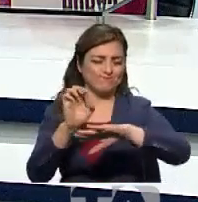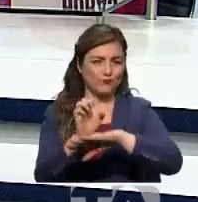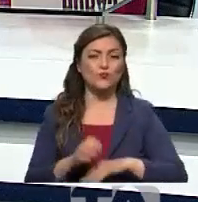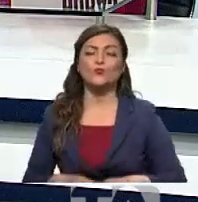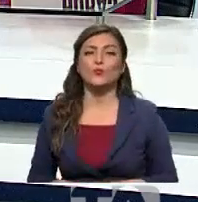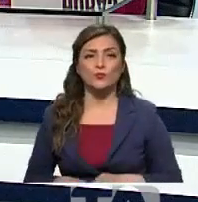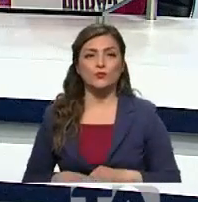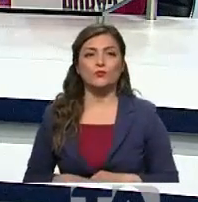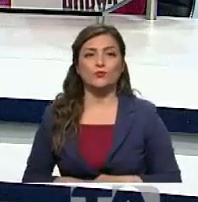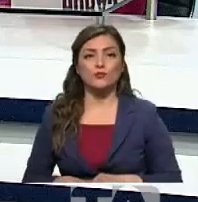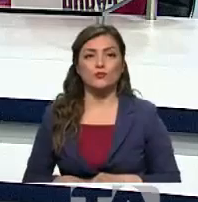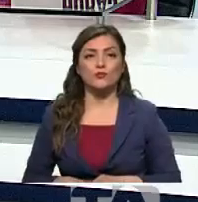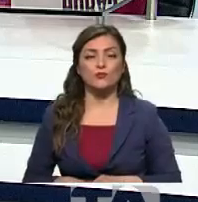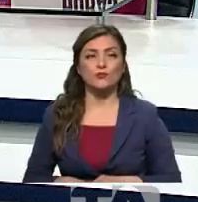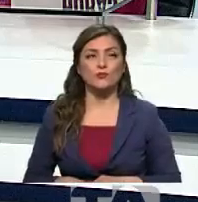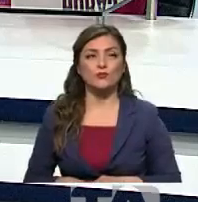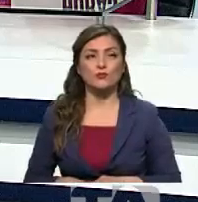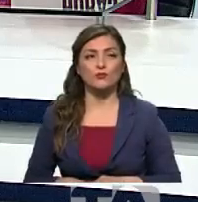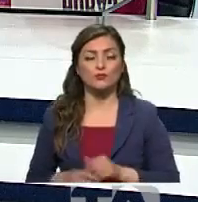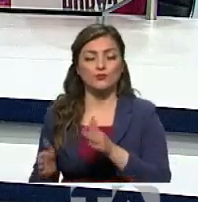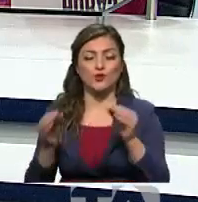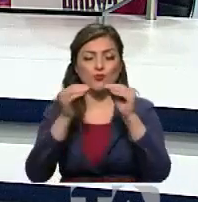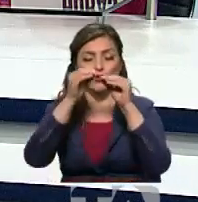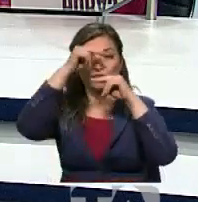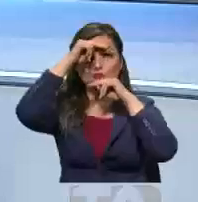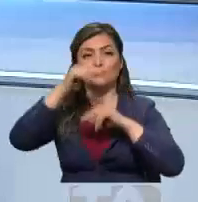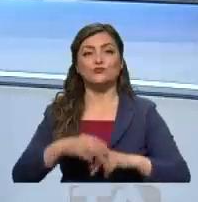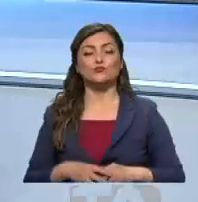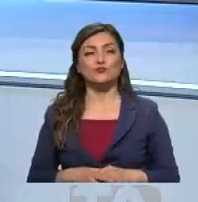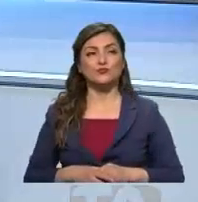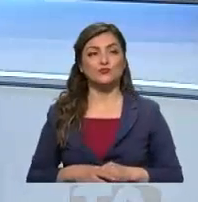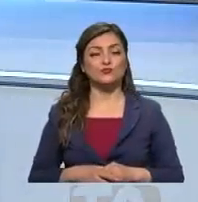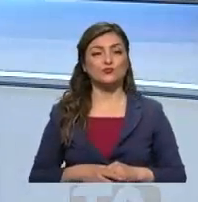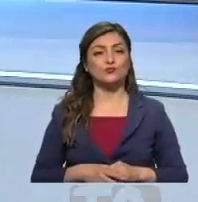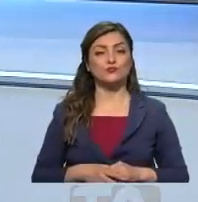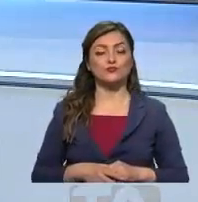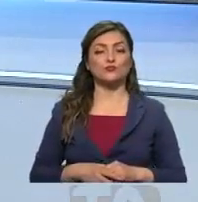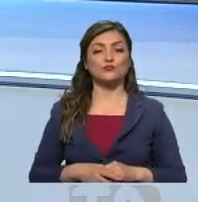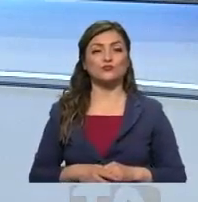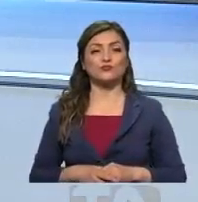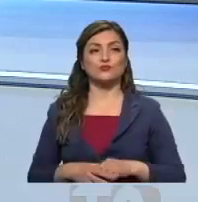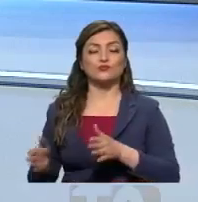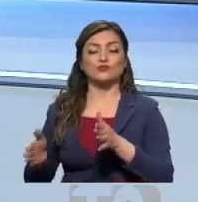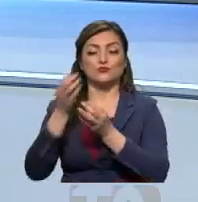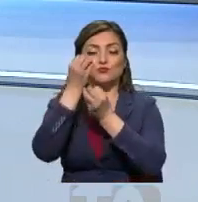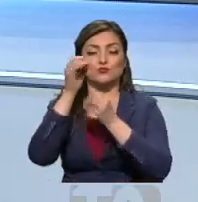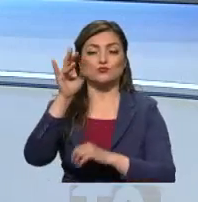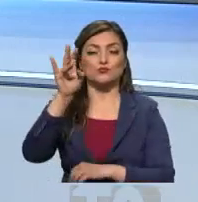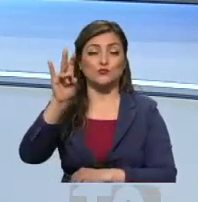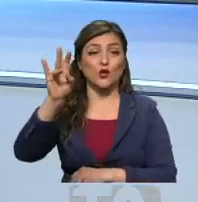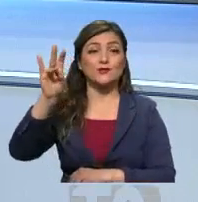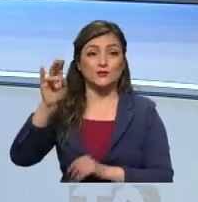Ecuador con los deportistas. Así es. Ahora continuamos con más noticias. Les contamos a continuación que